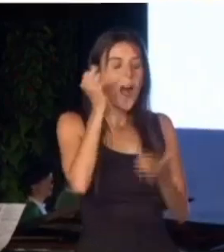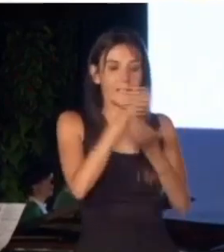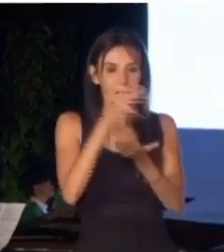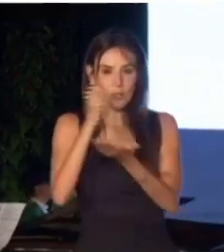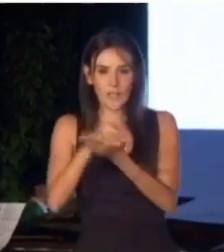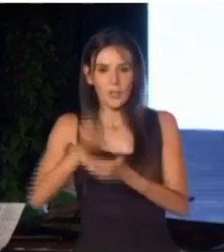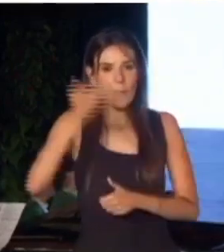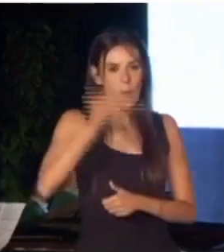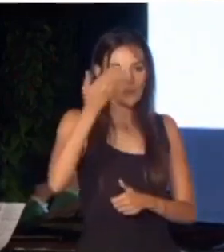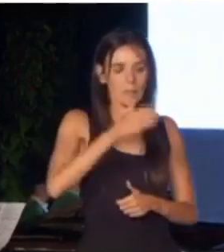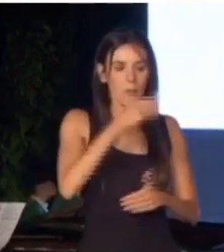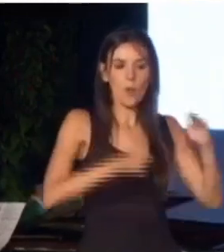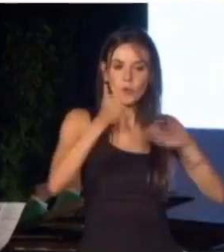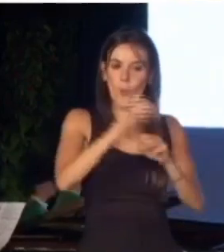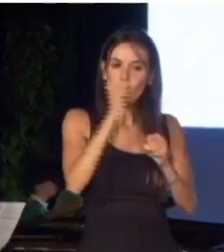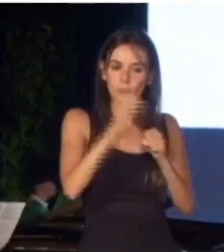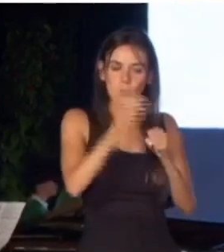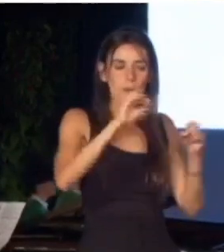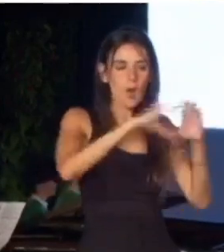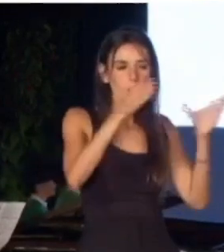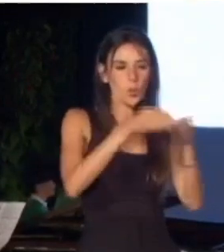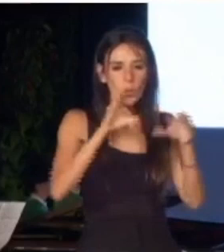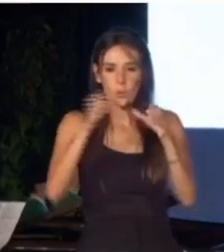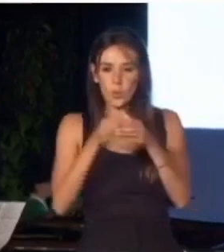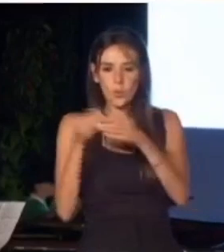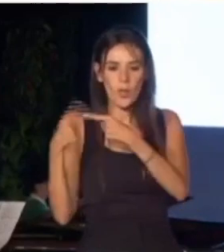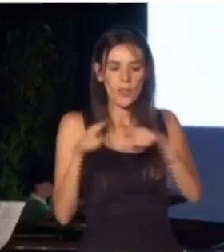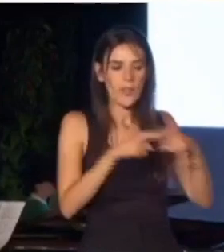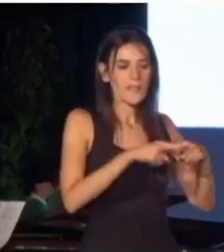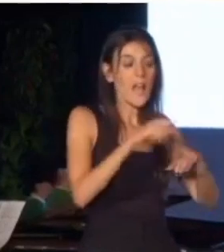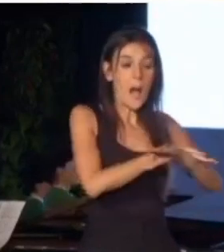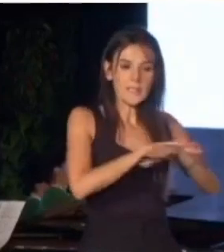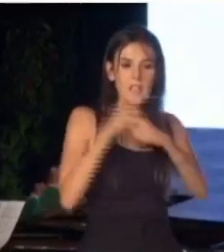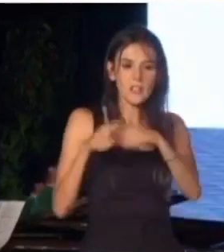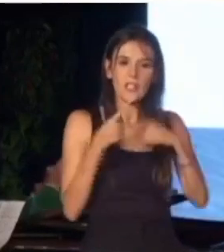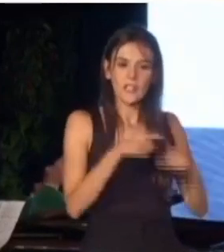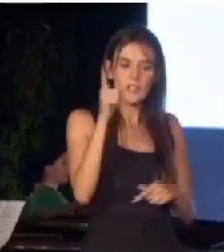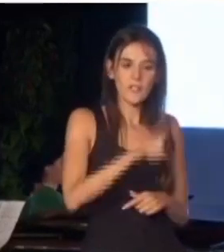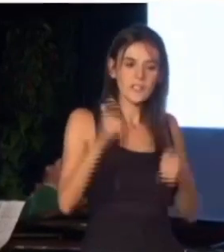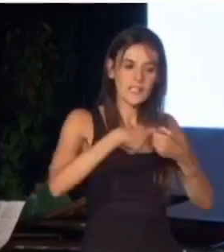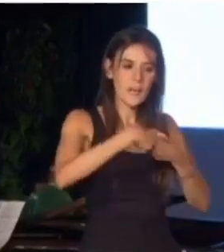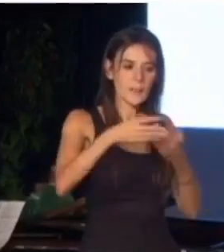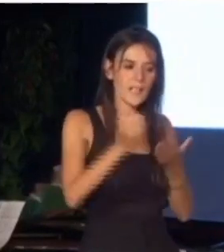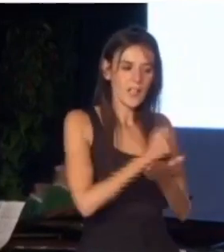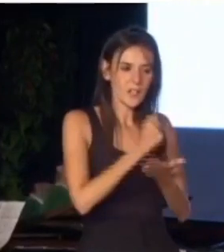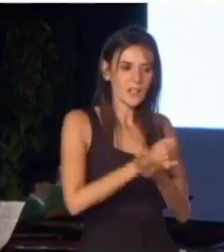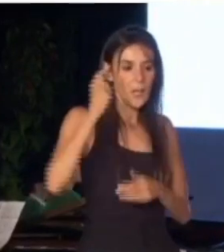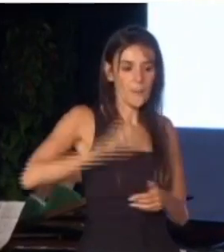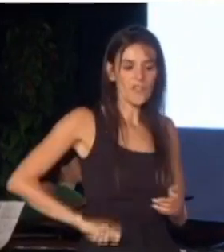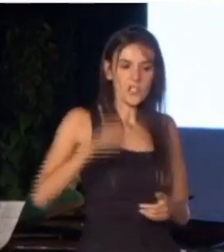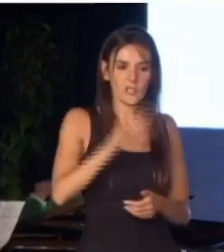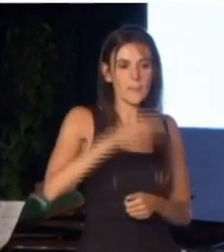hizo imprescindible el trabajo conjunto de diversas administraciones y la implicación de muchos